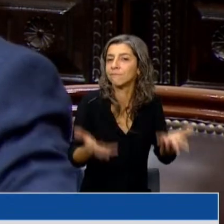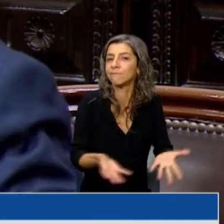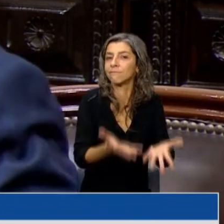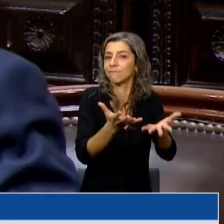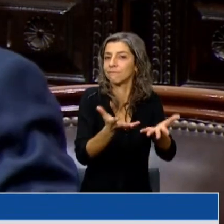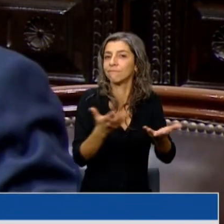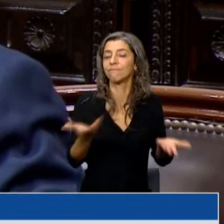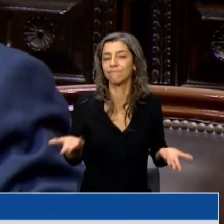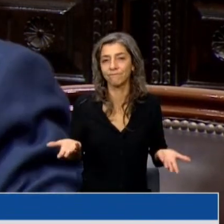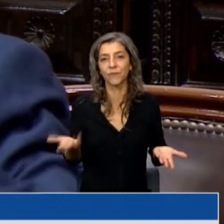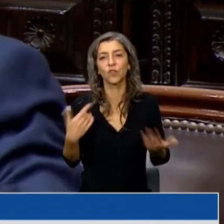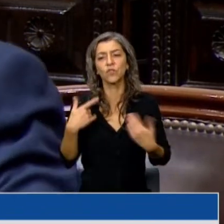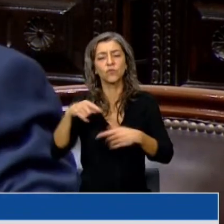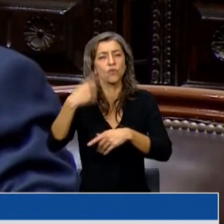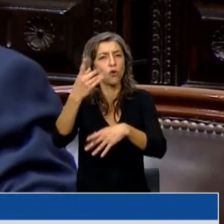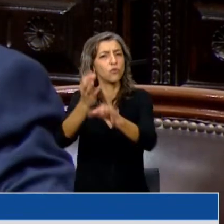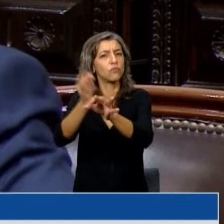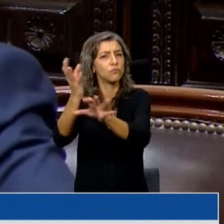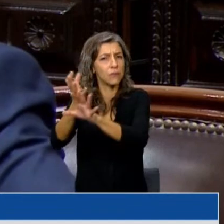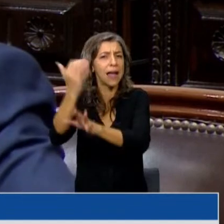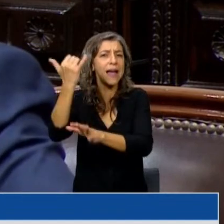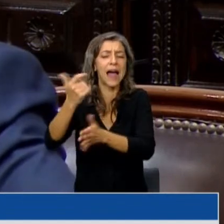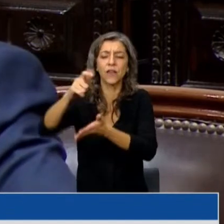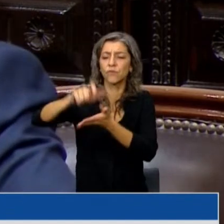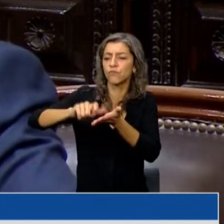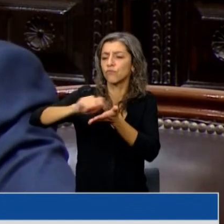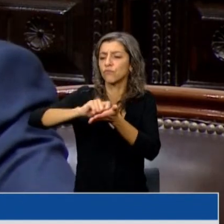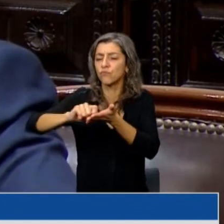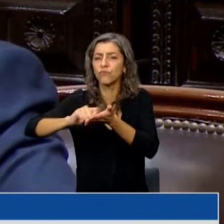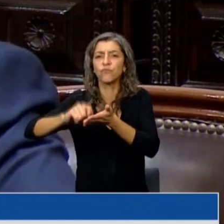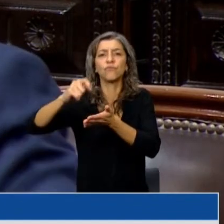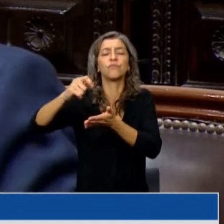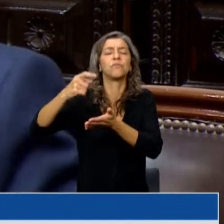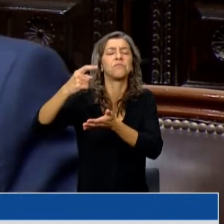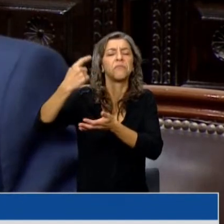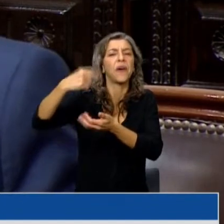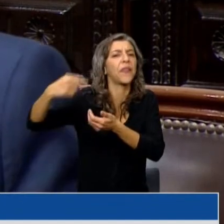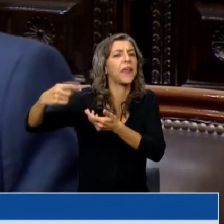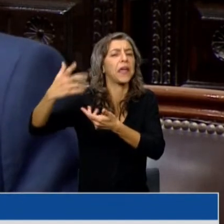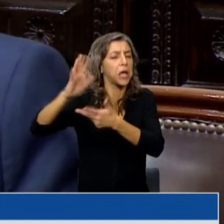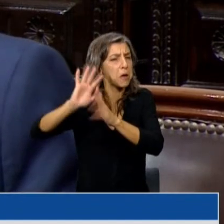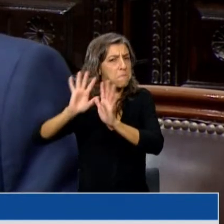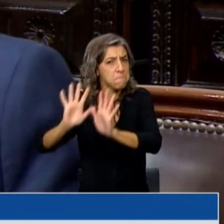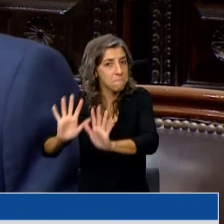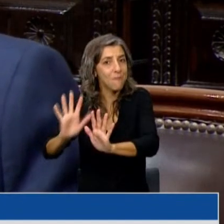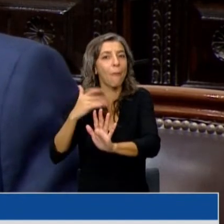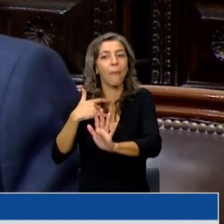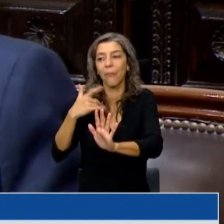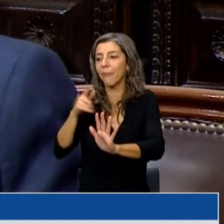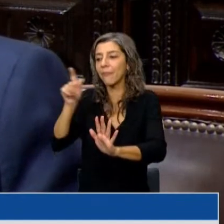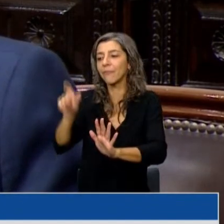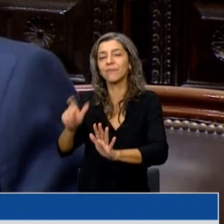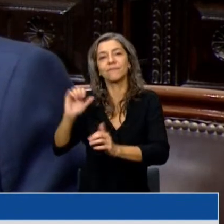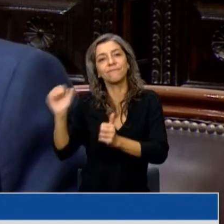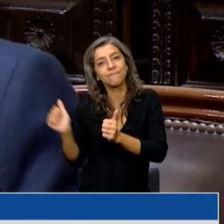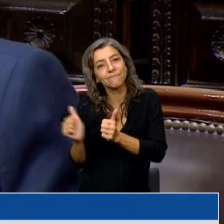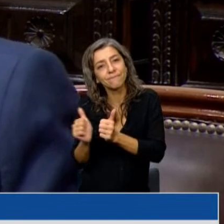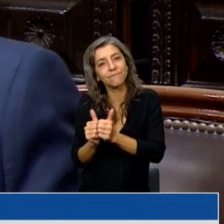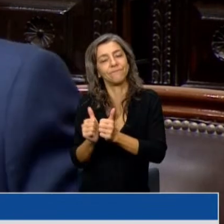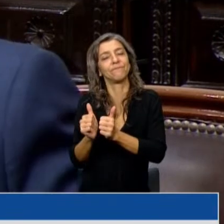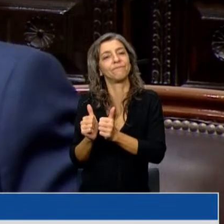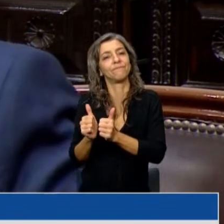que asistan al diagnóstico y las indicaciones, sino, y acá viene lo de la cotidianeidad, alguien que los